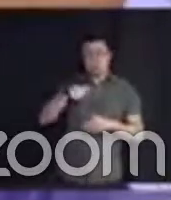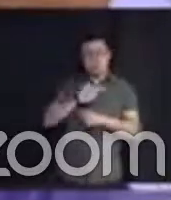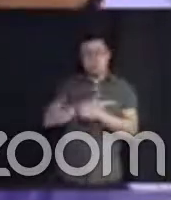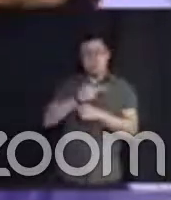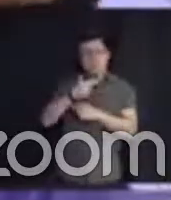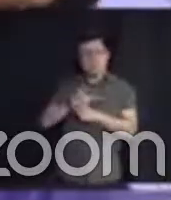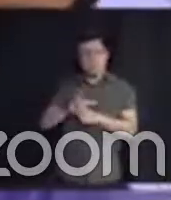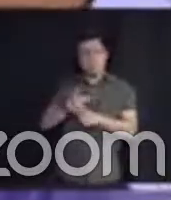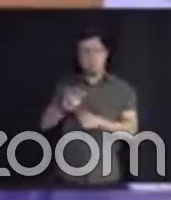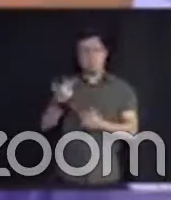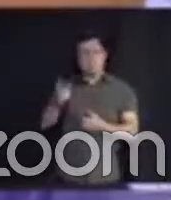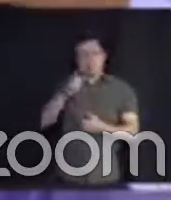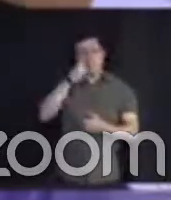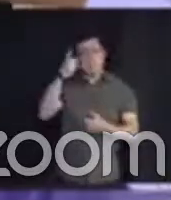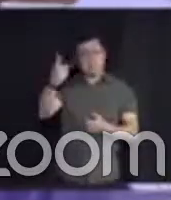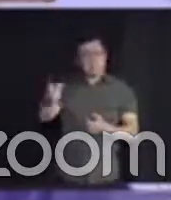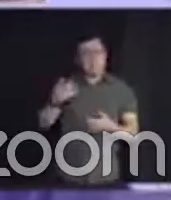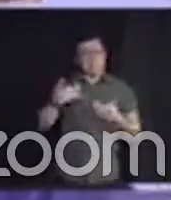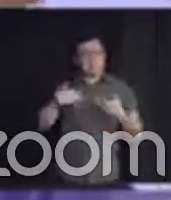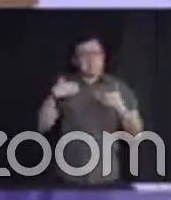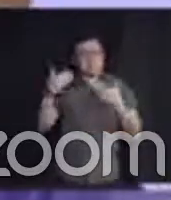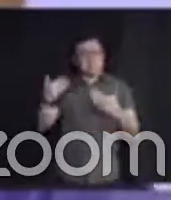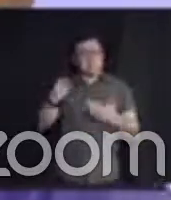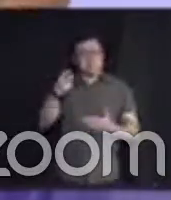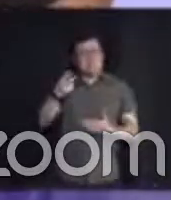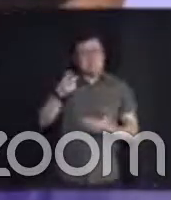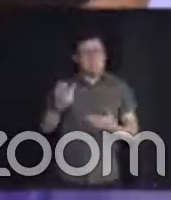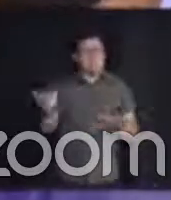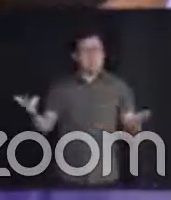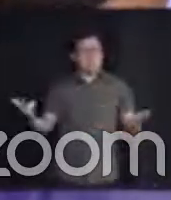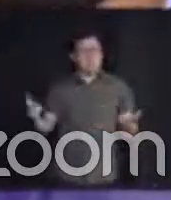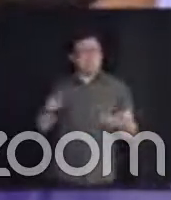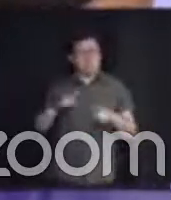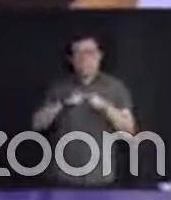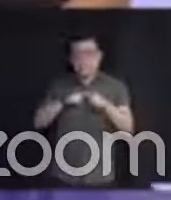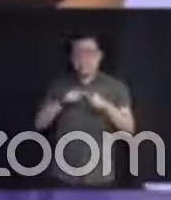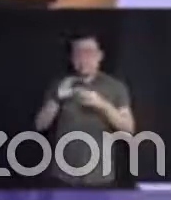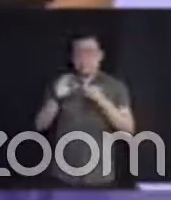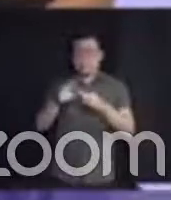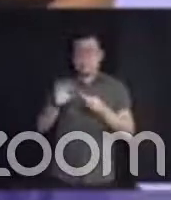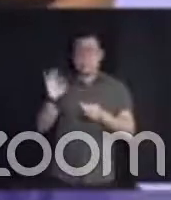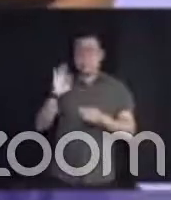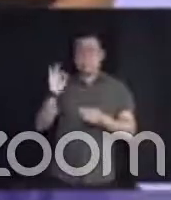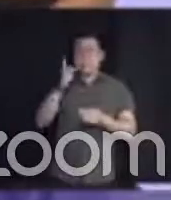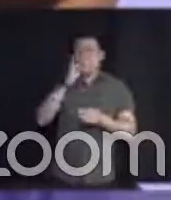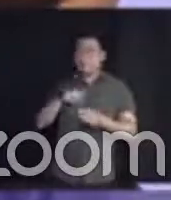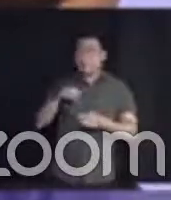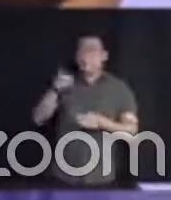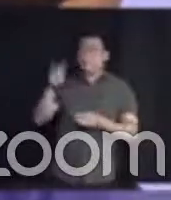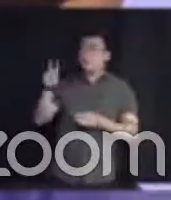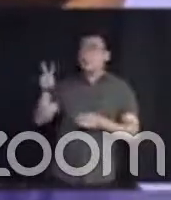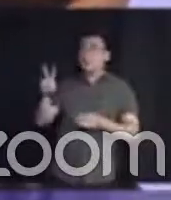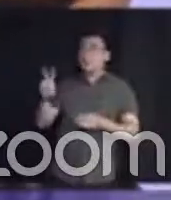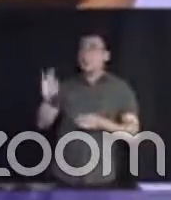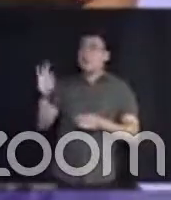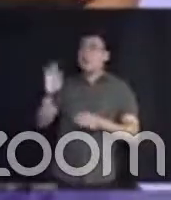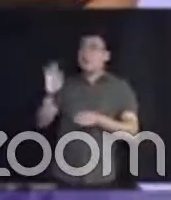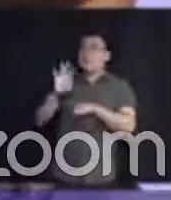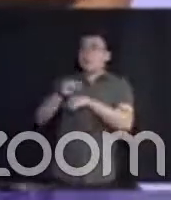netas. No me voy a cansar de decirles las netas. Y luego me dicen, es que si tu papá estuviera aquí me hubiera dado chance.